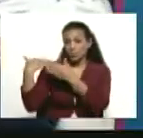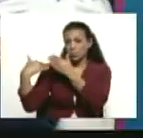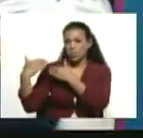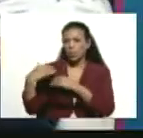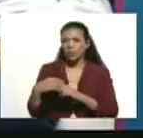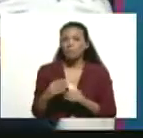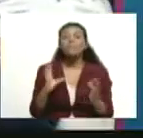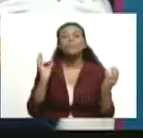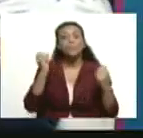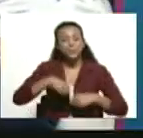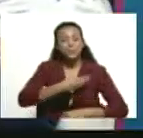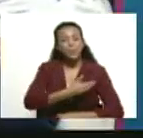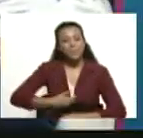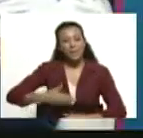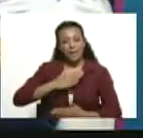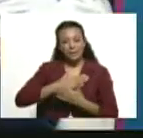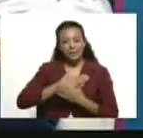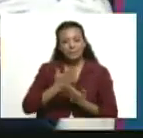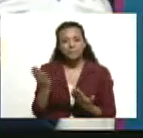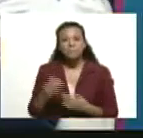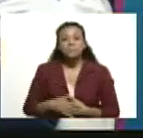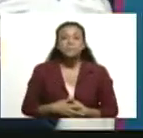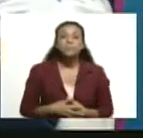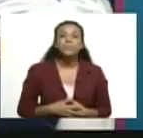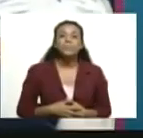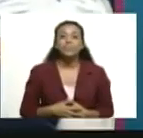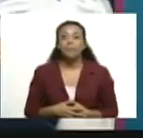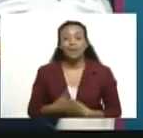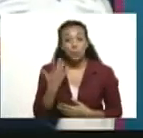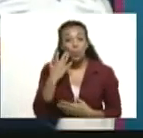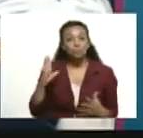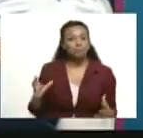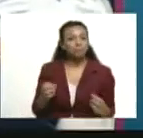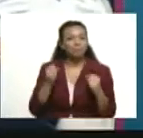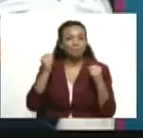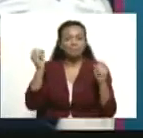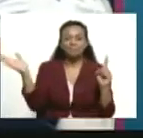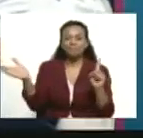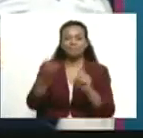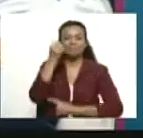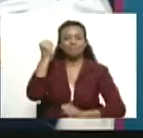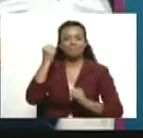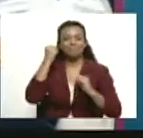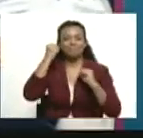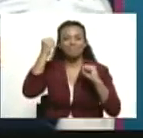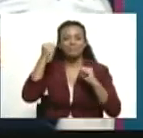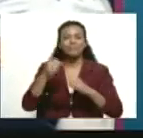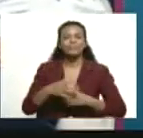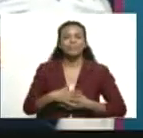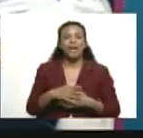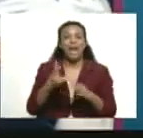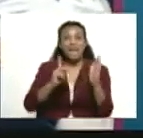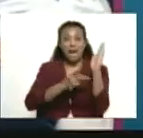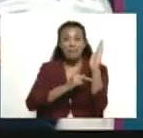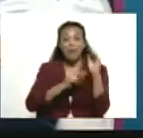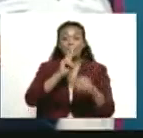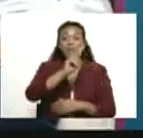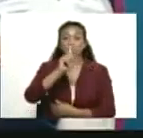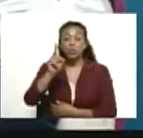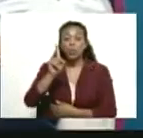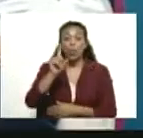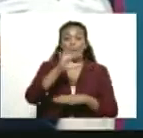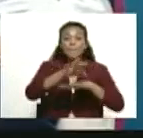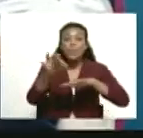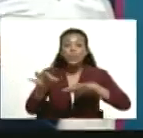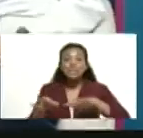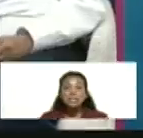mi presidente. Estamos en Victoria. Estamos, la parroquia y los 21 municipios